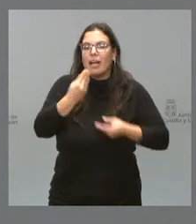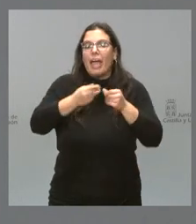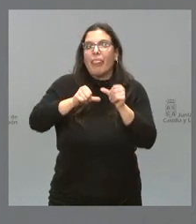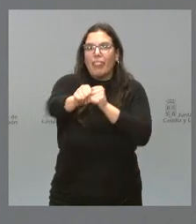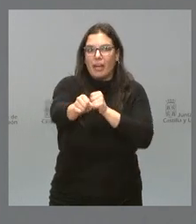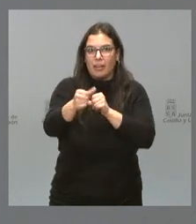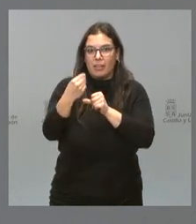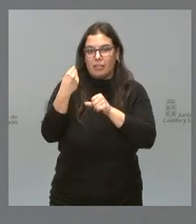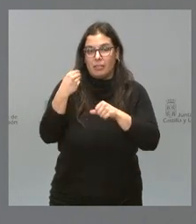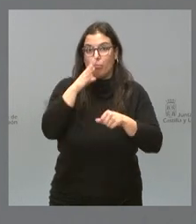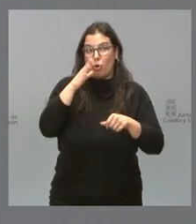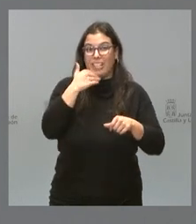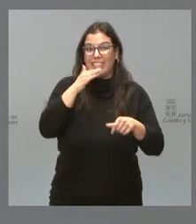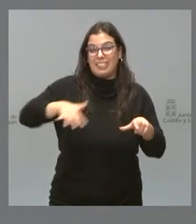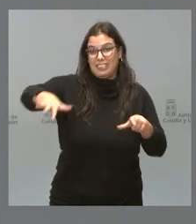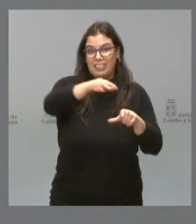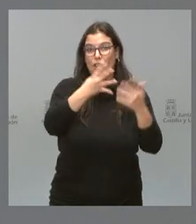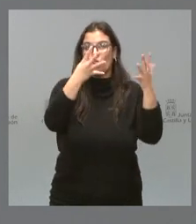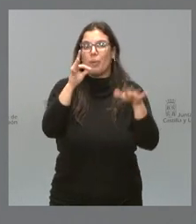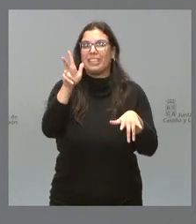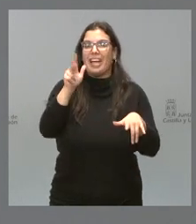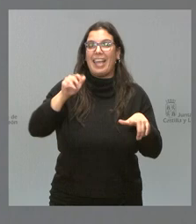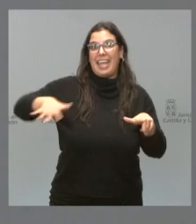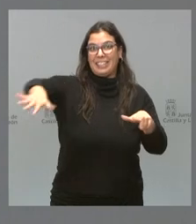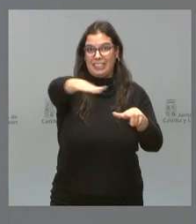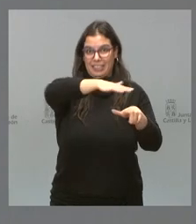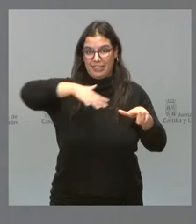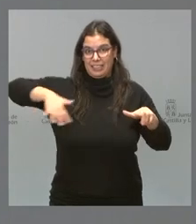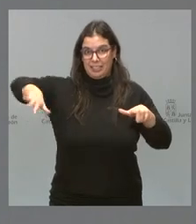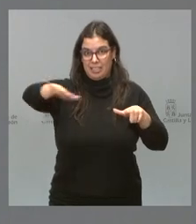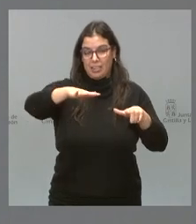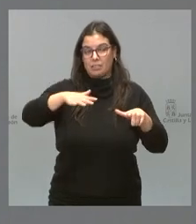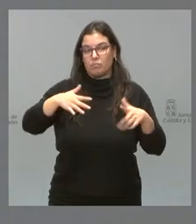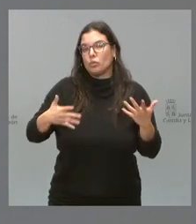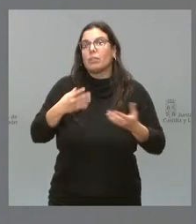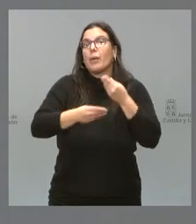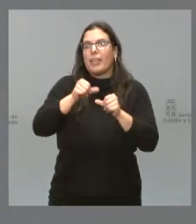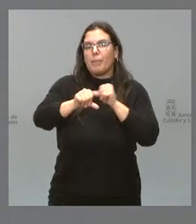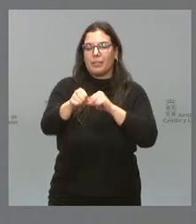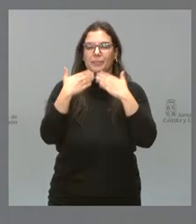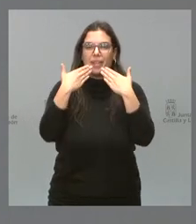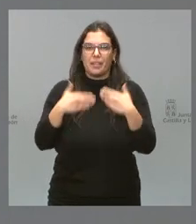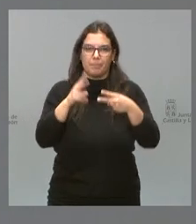va a hacer con casi las 90 hectáreas que ocupan la superficie de la central gracias